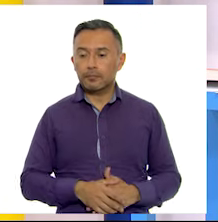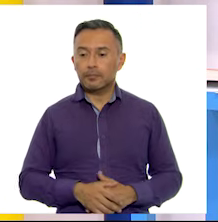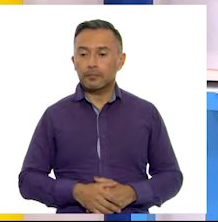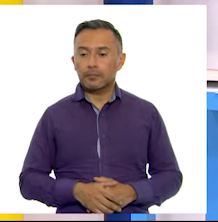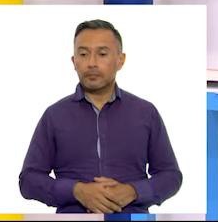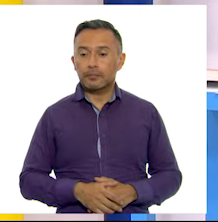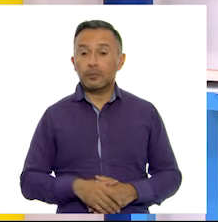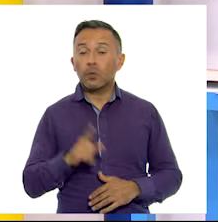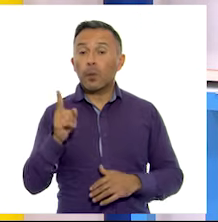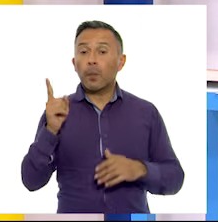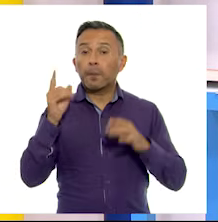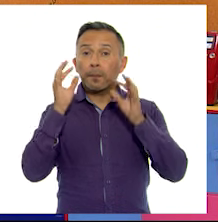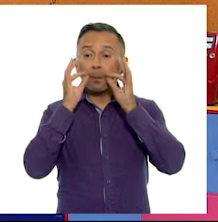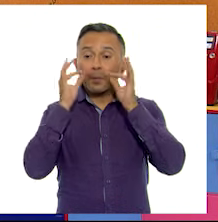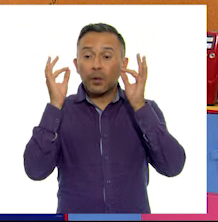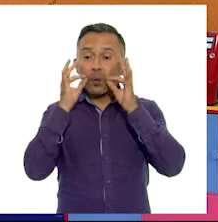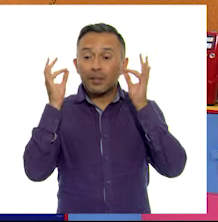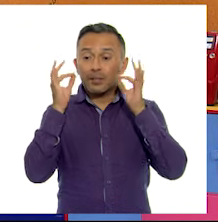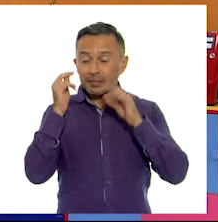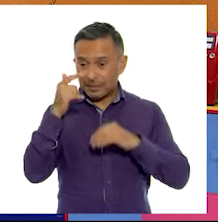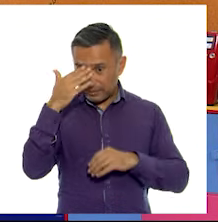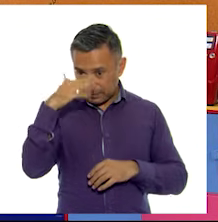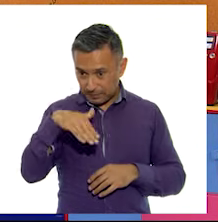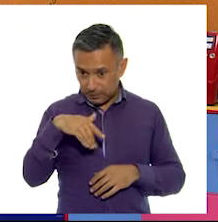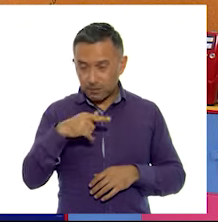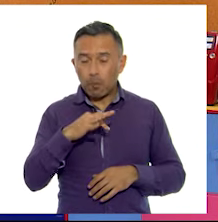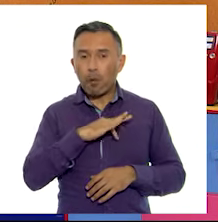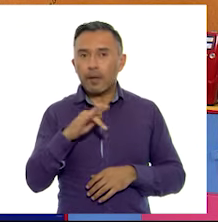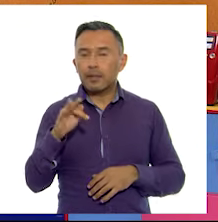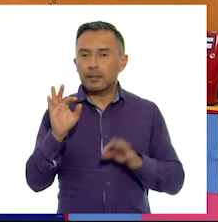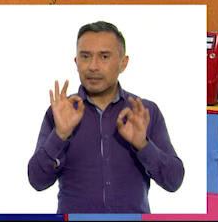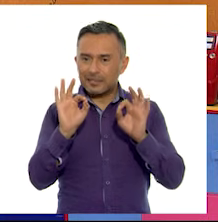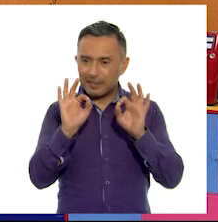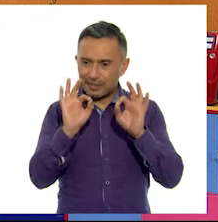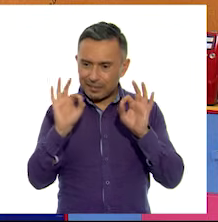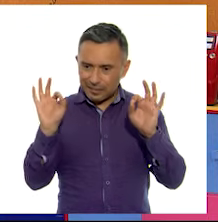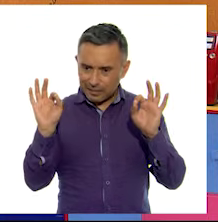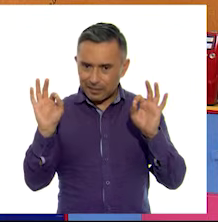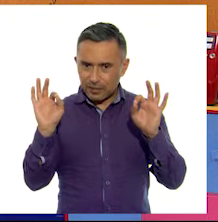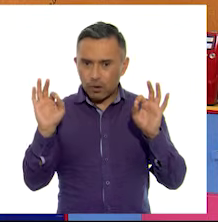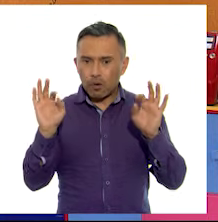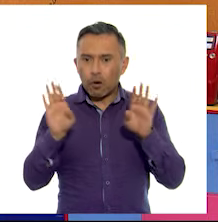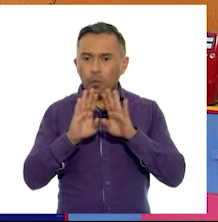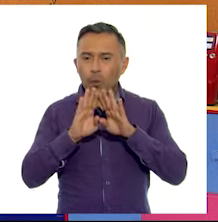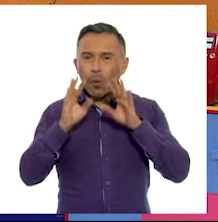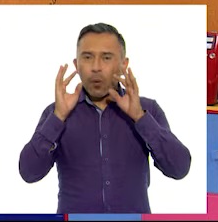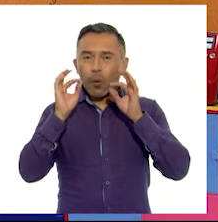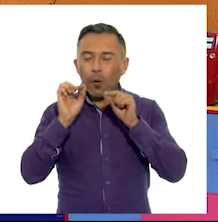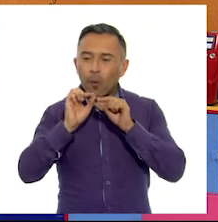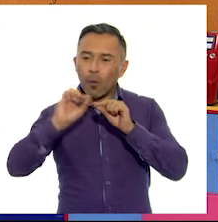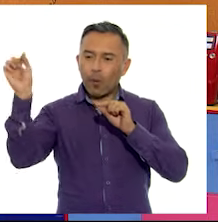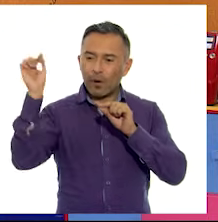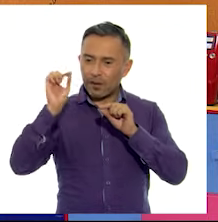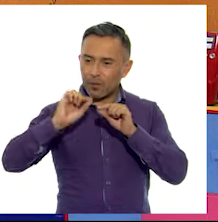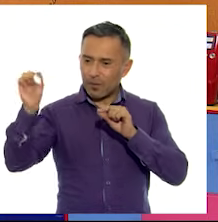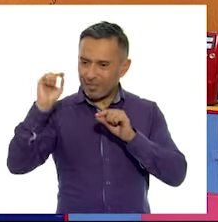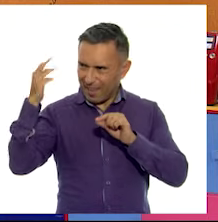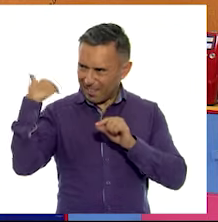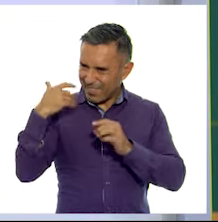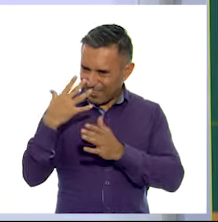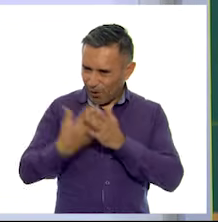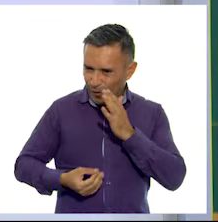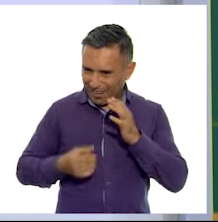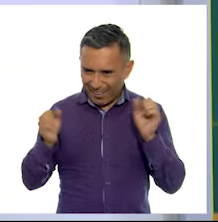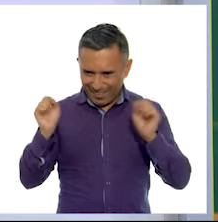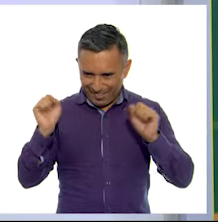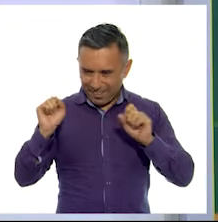Pintar. Oye, ¿y los bigotes, sabes qué? ¿Qué? Pueden ser líneas que corren, como las que vimos hace rato, ¿viste? Los